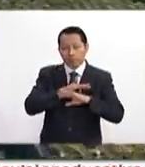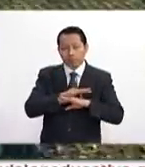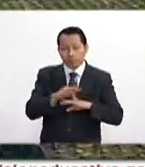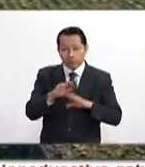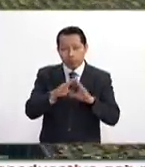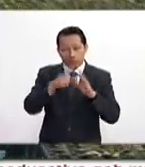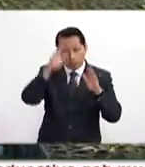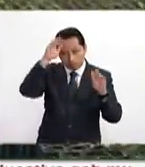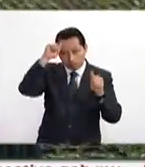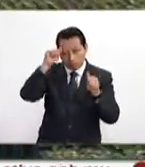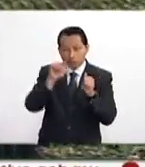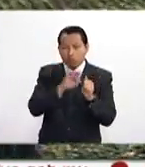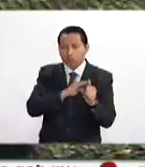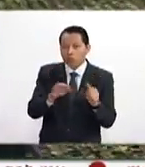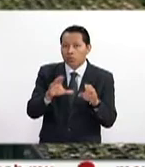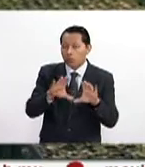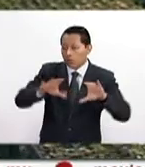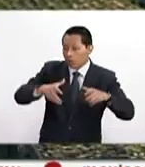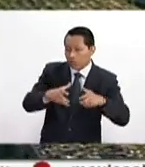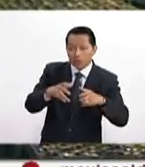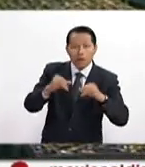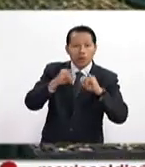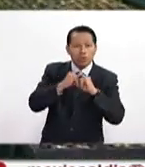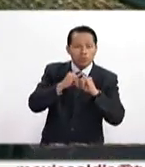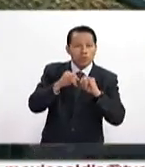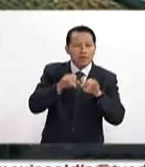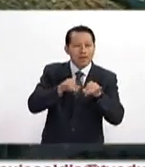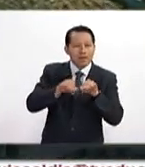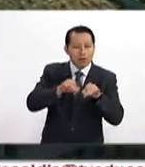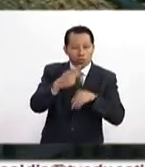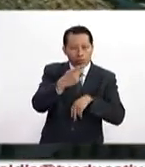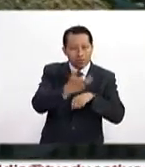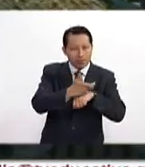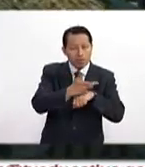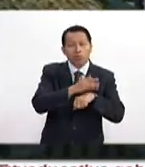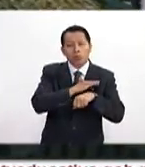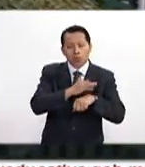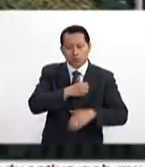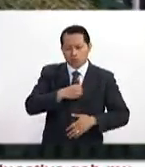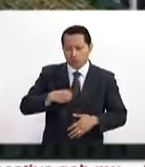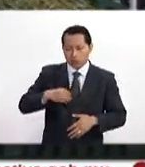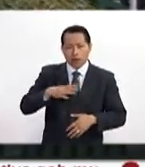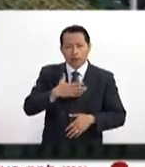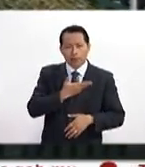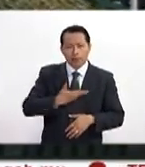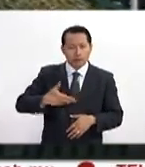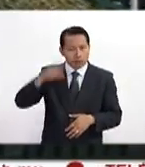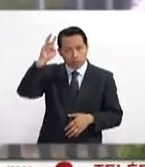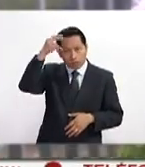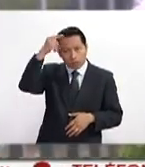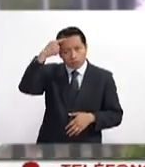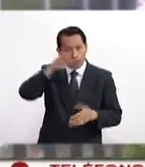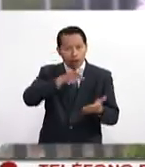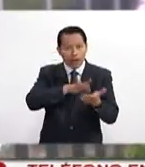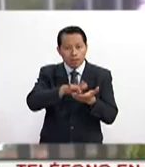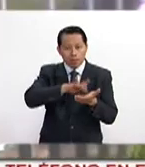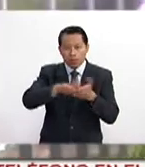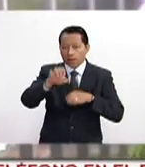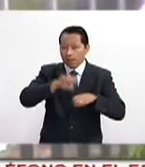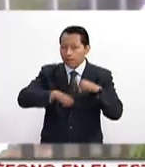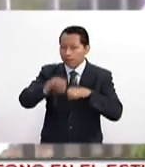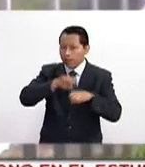manera conjunta con el Departamento del Trabajo como una demostración del compromiso que tiene la administración del presidente Donald Trump para apoyar a las